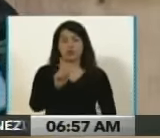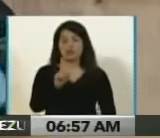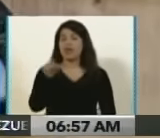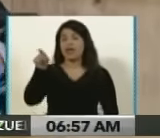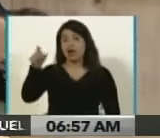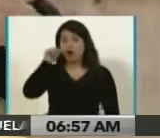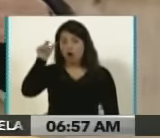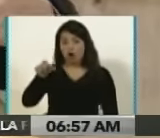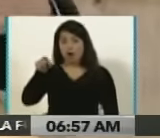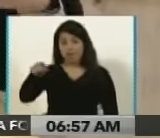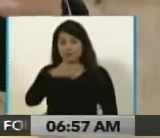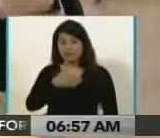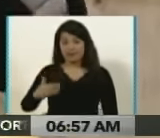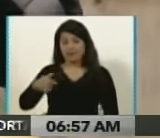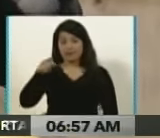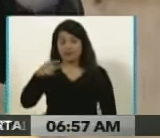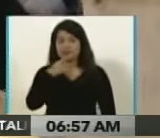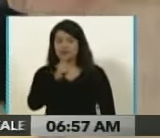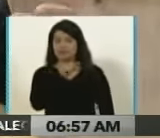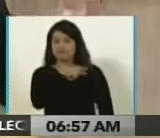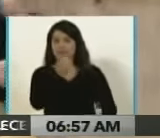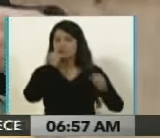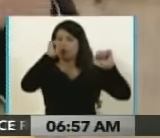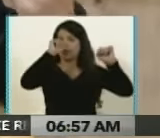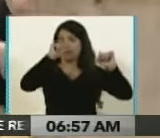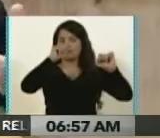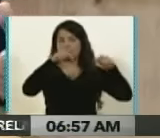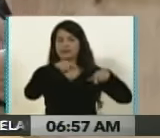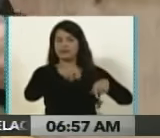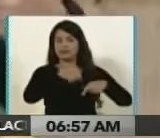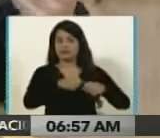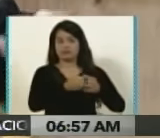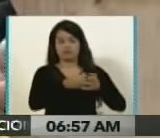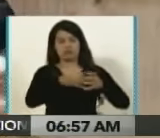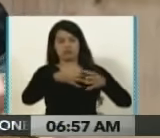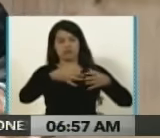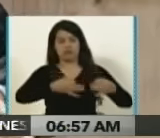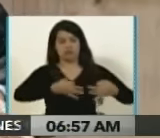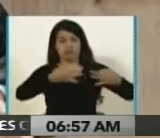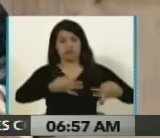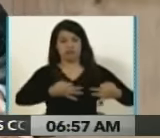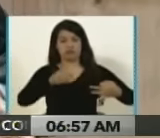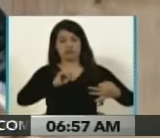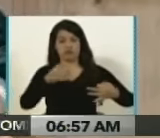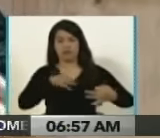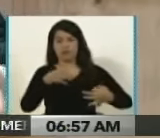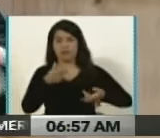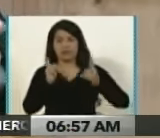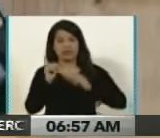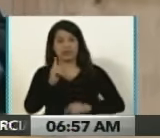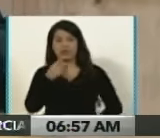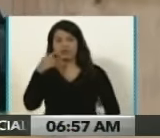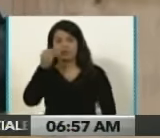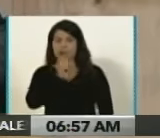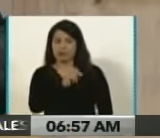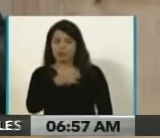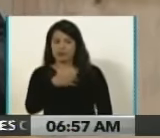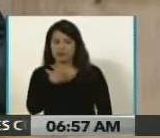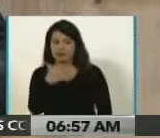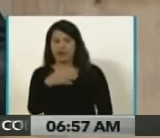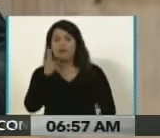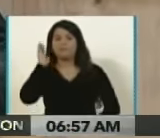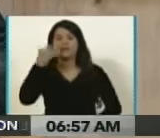impedir que esa protesta tome cuerpo, se desarrolle y ponga en peligro la dominación. Entonces las